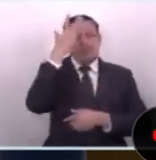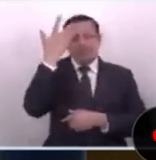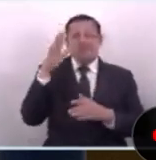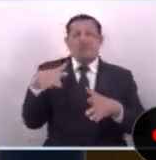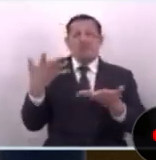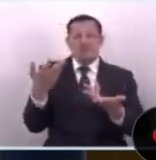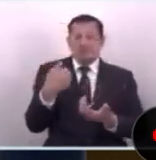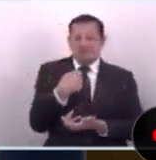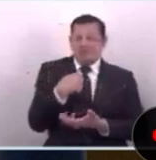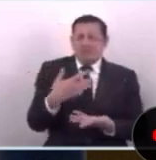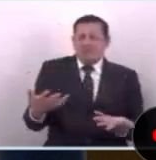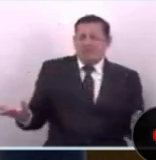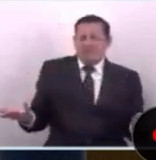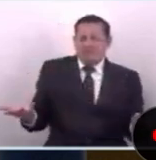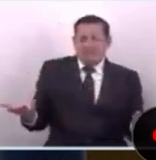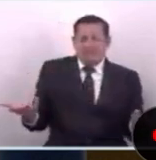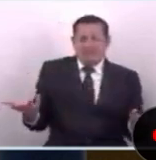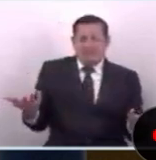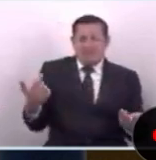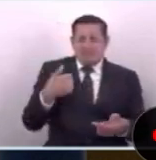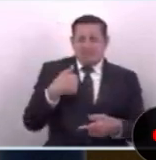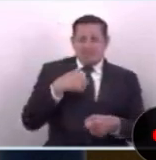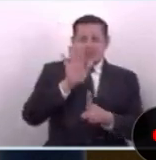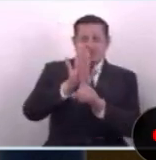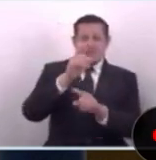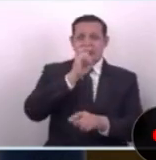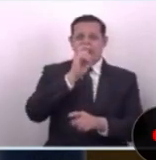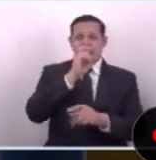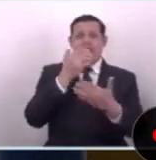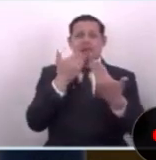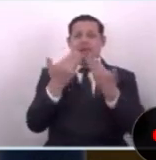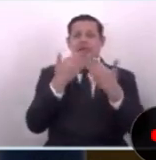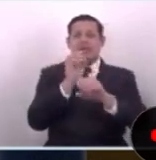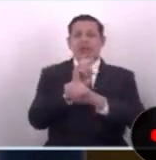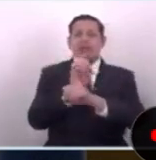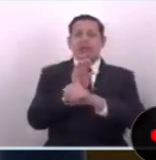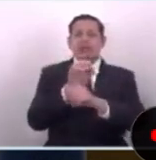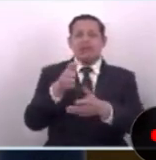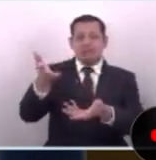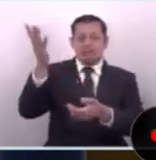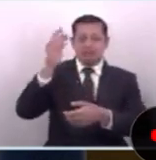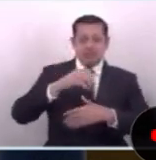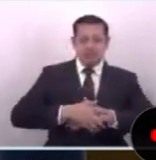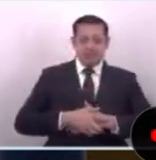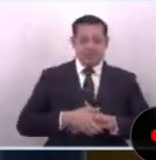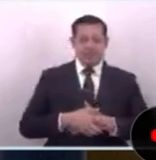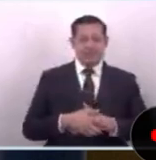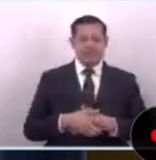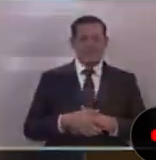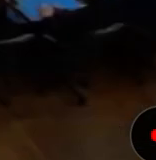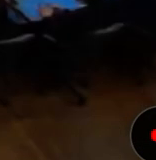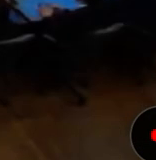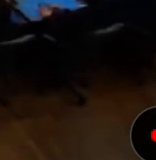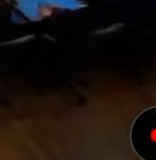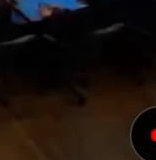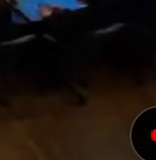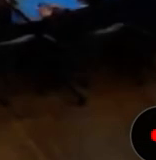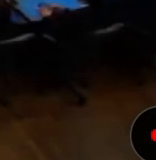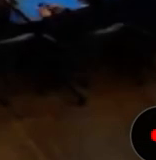Cómo que soy como que soy su tata para estarles explicando palabra